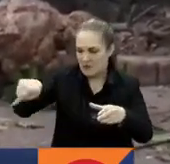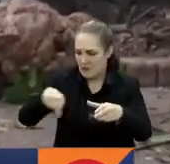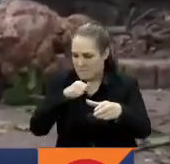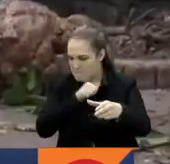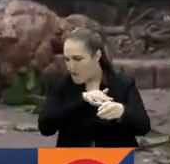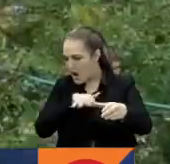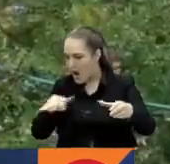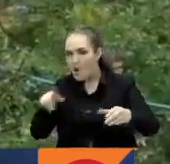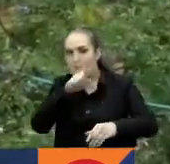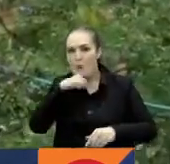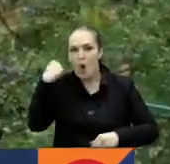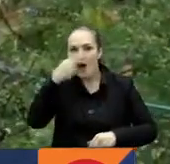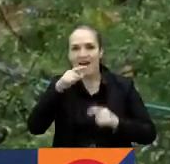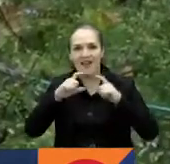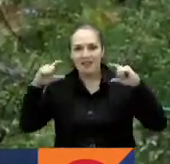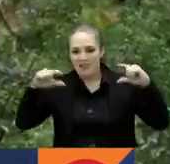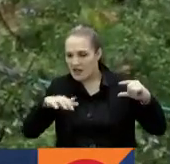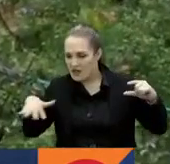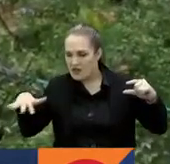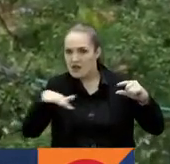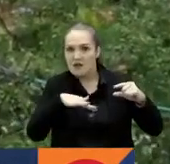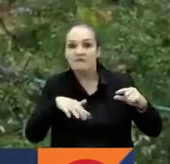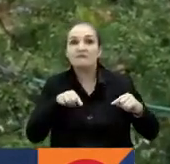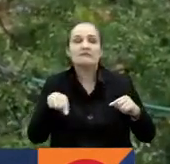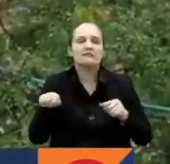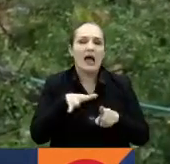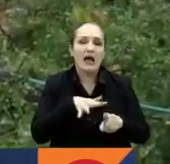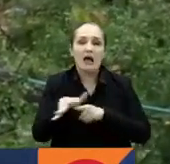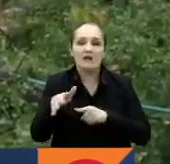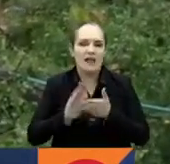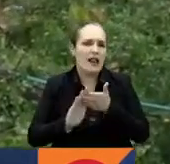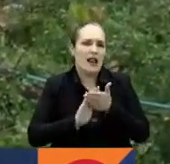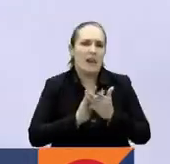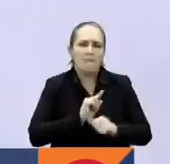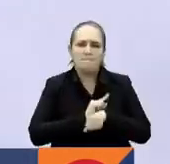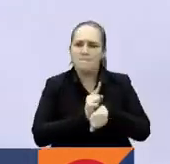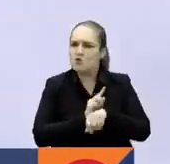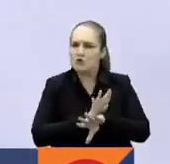Afinia, empresa encargada del suministro de energía para la ciudad, reparó los daños.